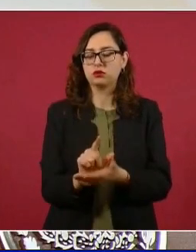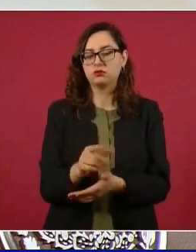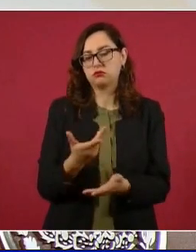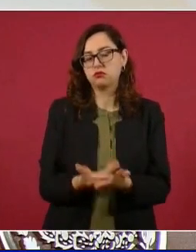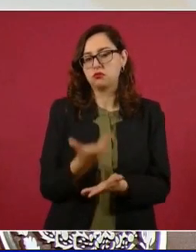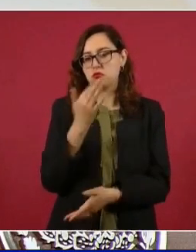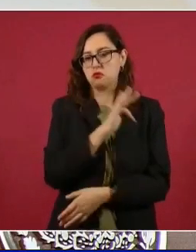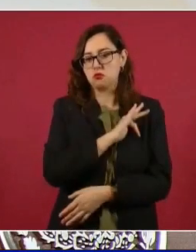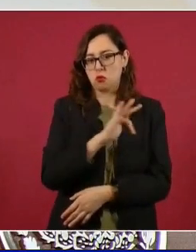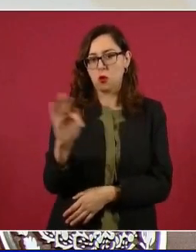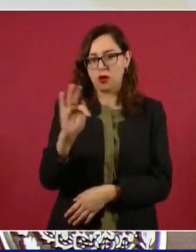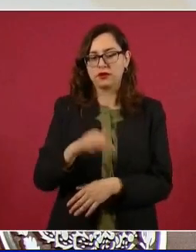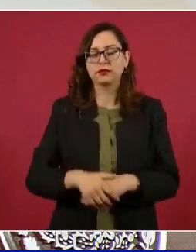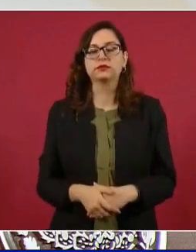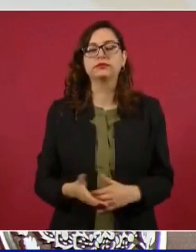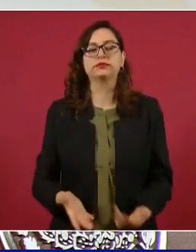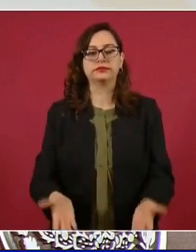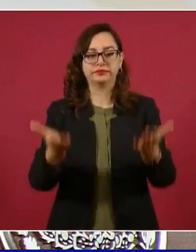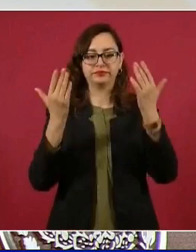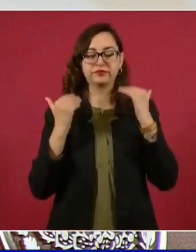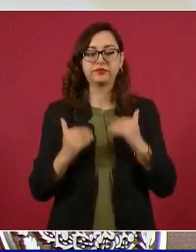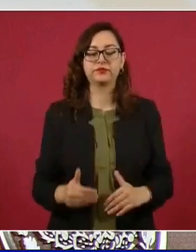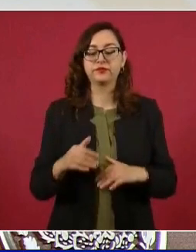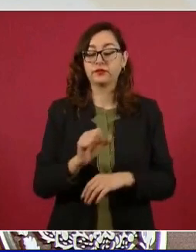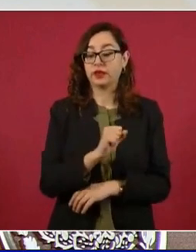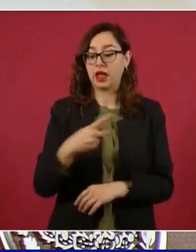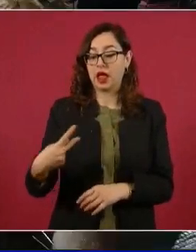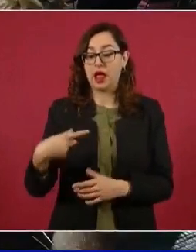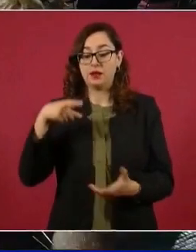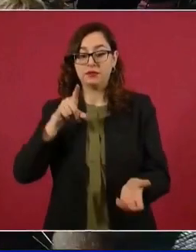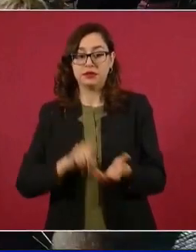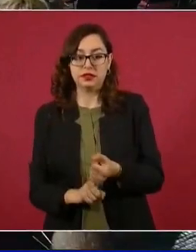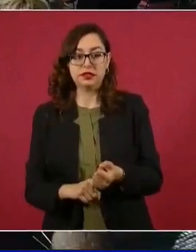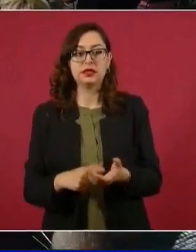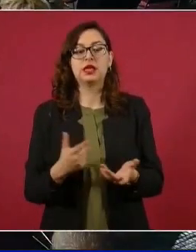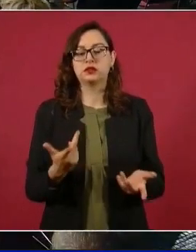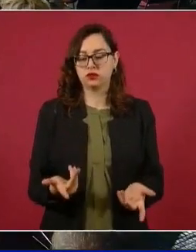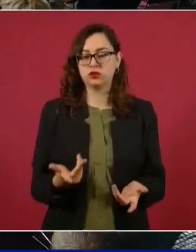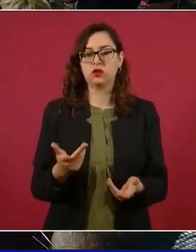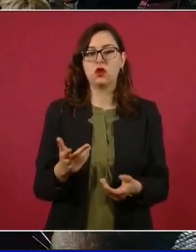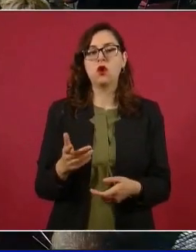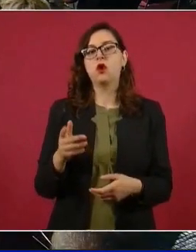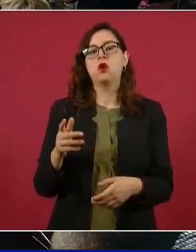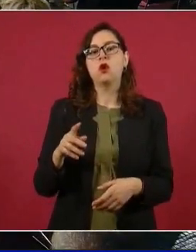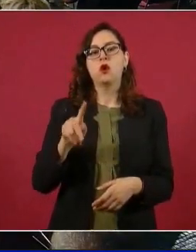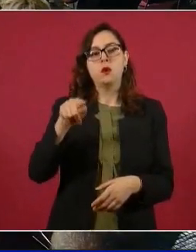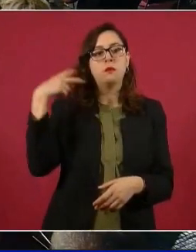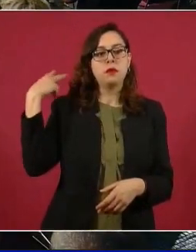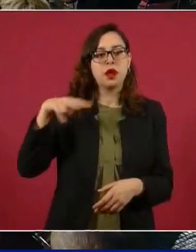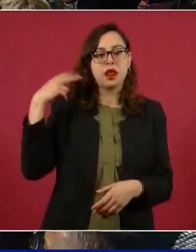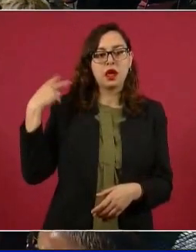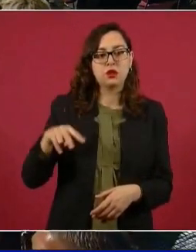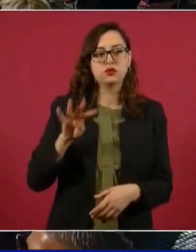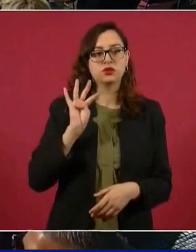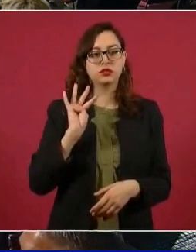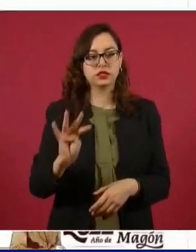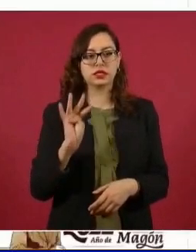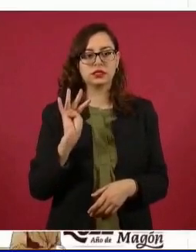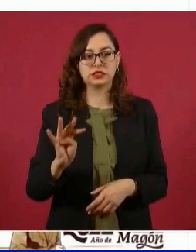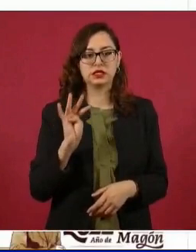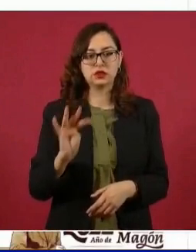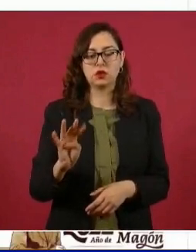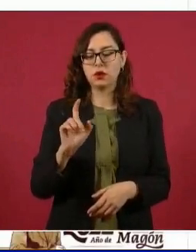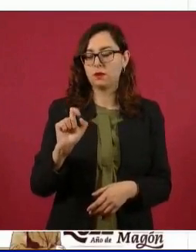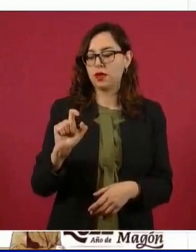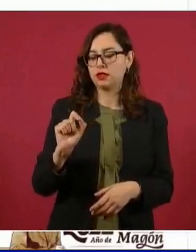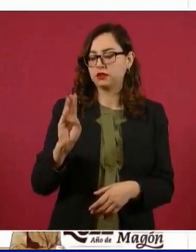más barata? 19 pesos con 29 centavos, es en Servifácil, Coatzacoalcos, Veracruz, sin tomar en cuenta el margen,